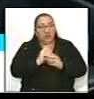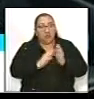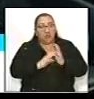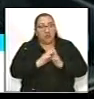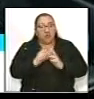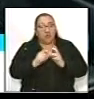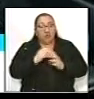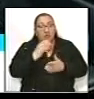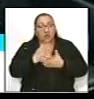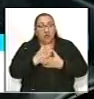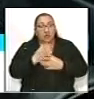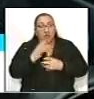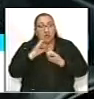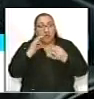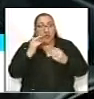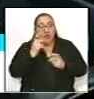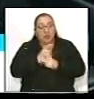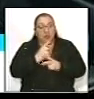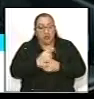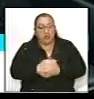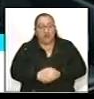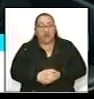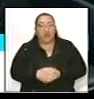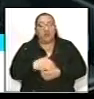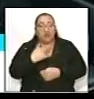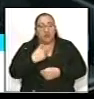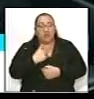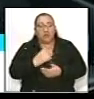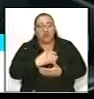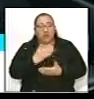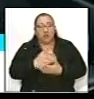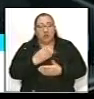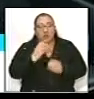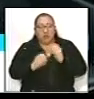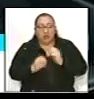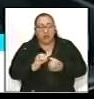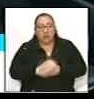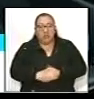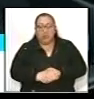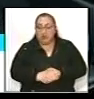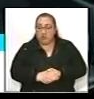víctimas o sus familiares directos puede tener un gran efecto reparador.